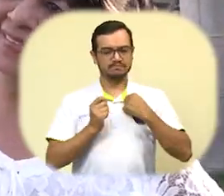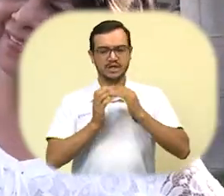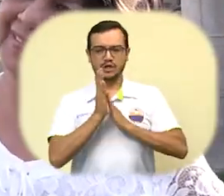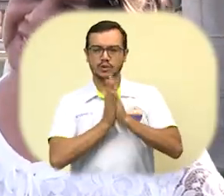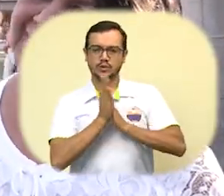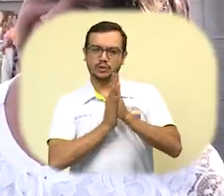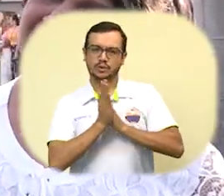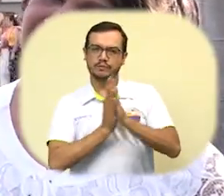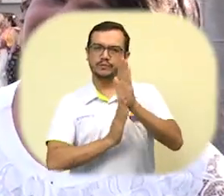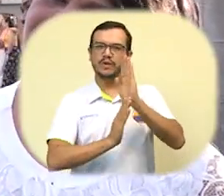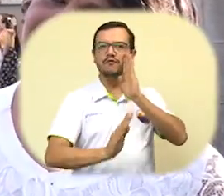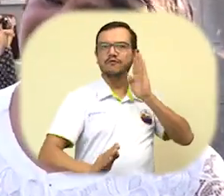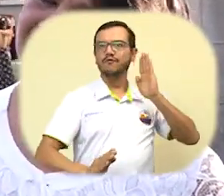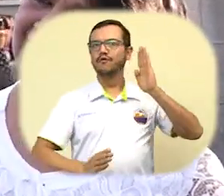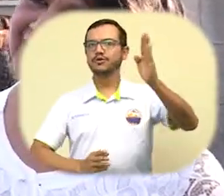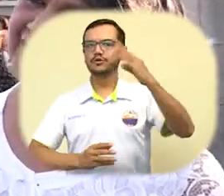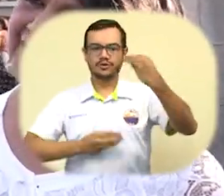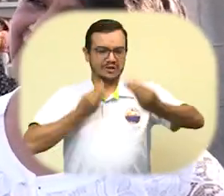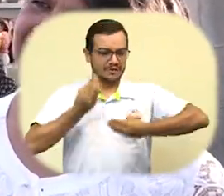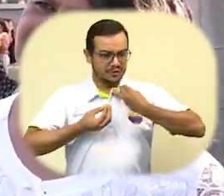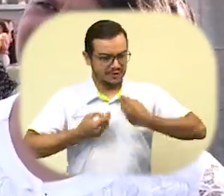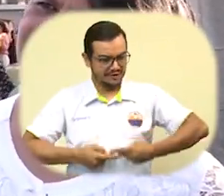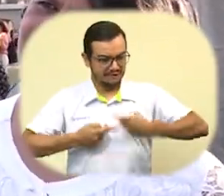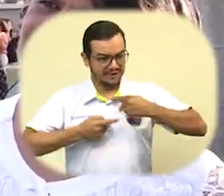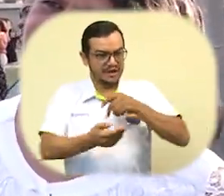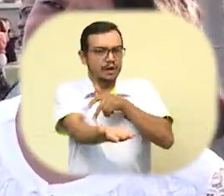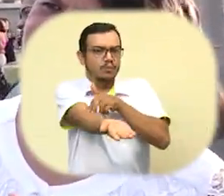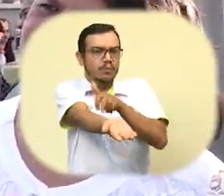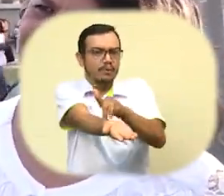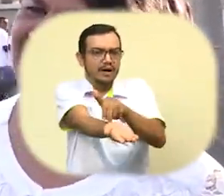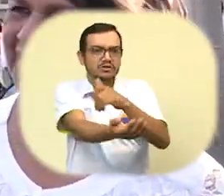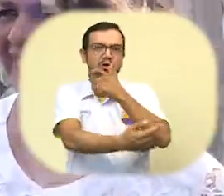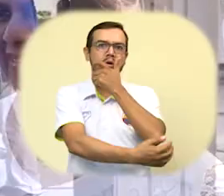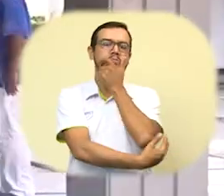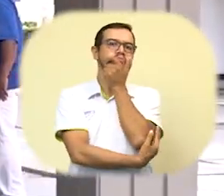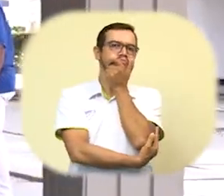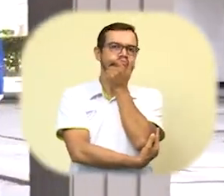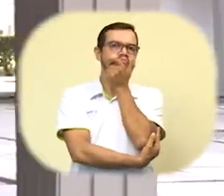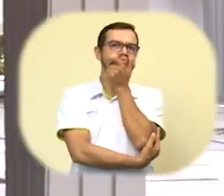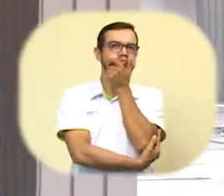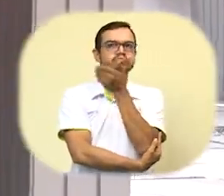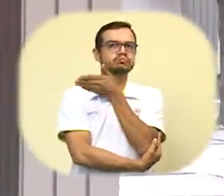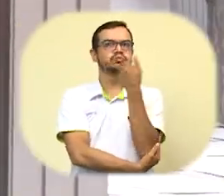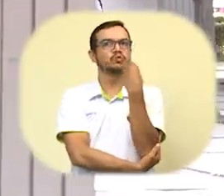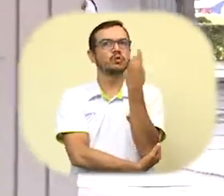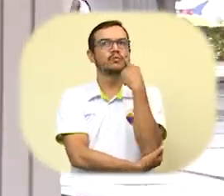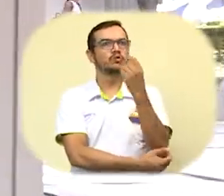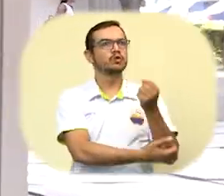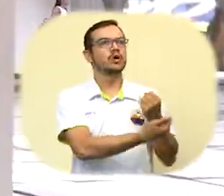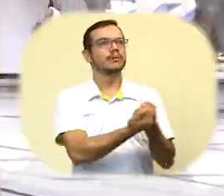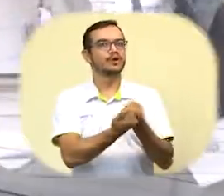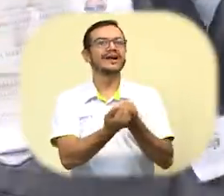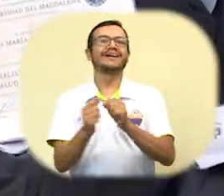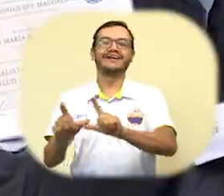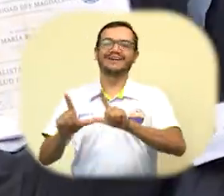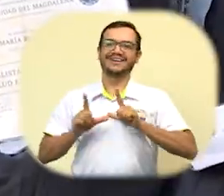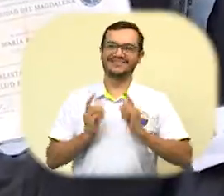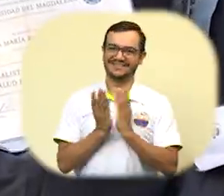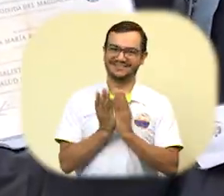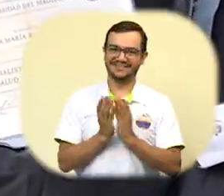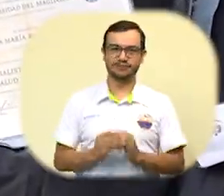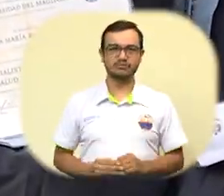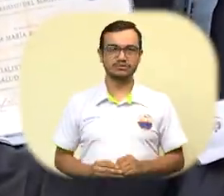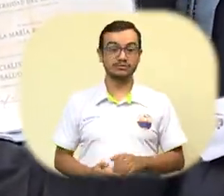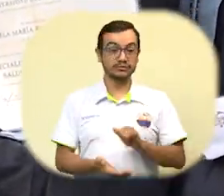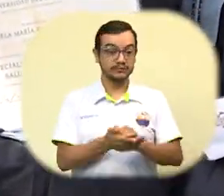mi futuro, hacia dónde voy, qué voy a hacer con mis próximos 60 años, se me ocurrió que era una buena manera de servirle a la sociedad. Este